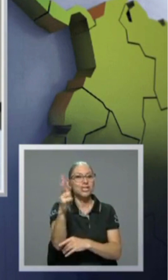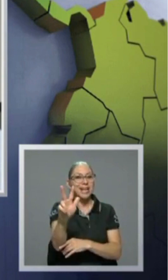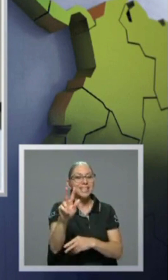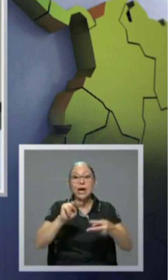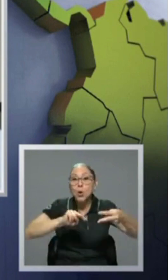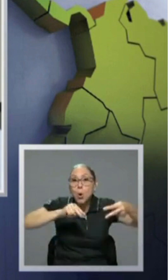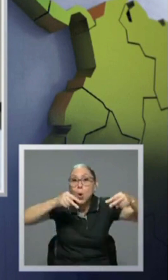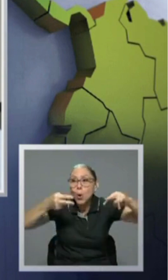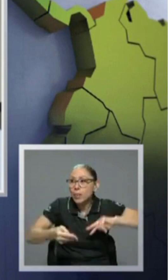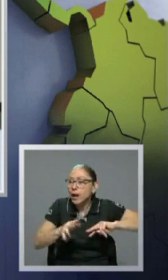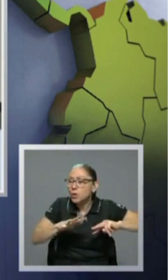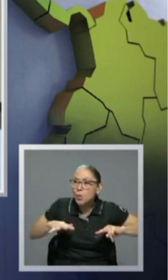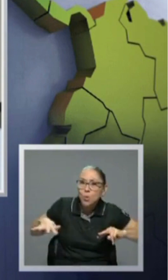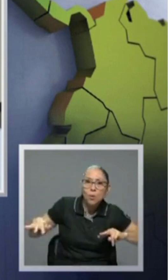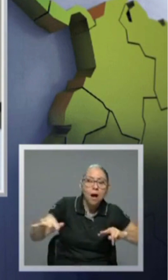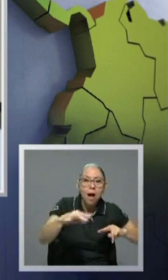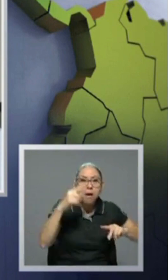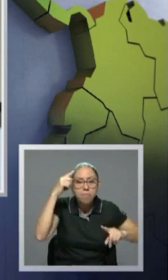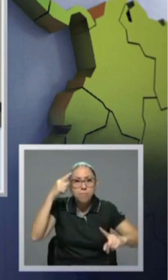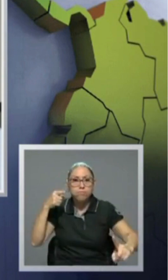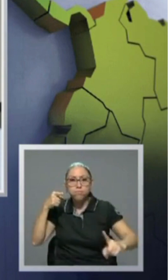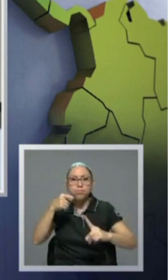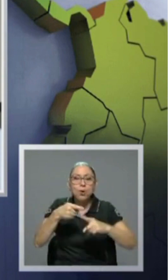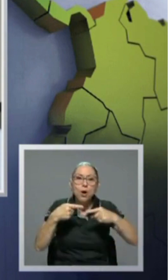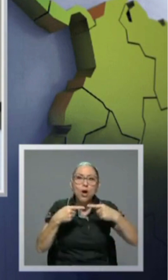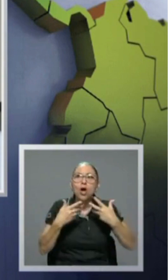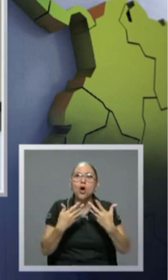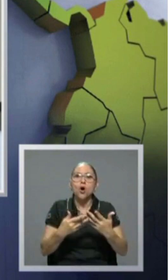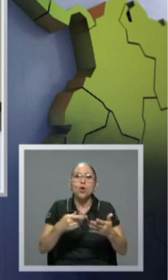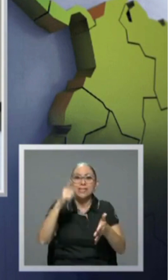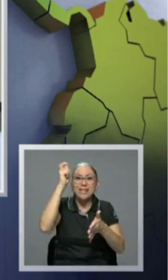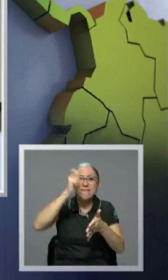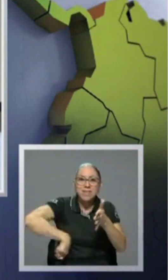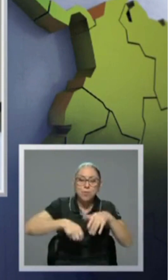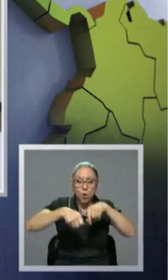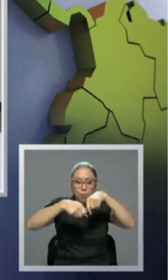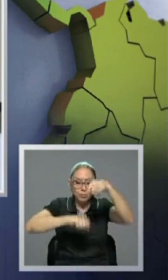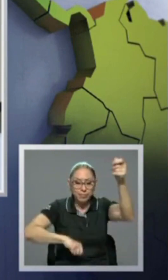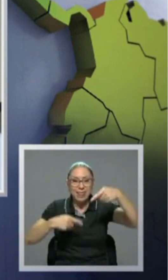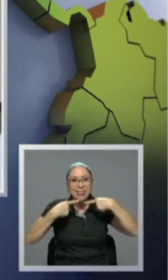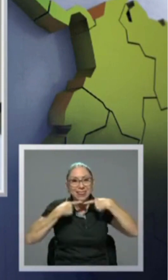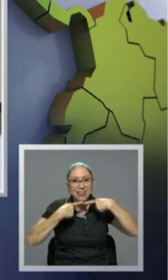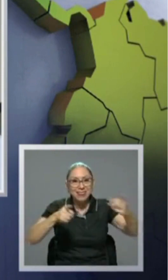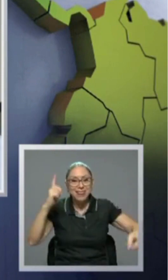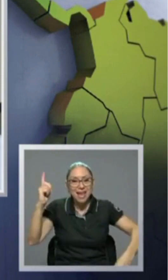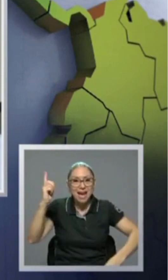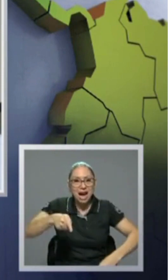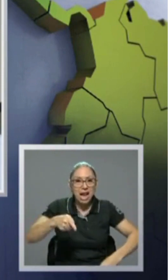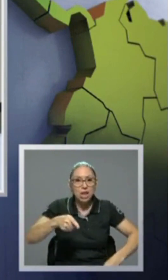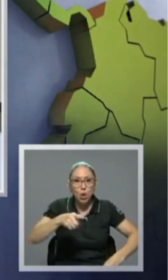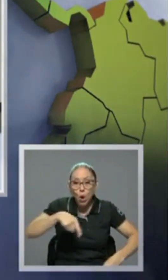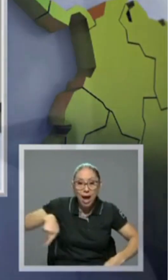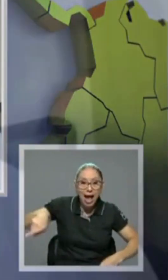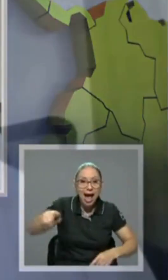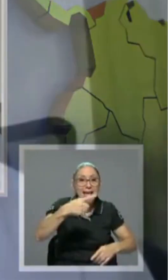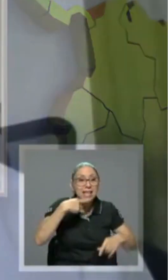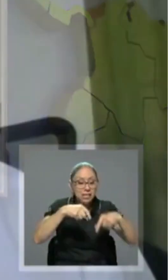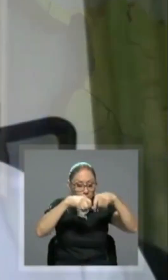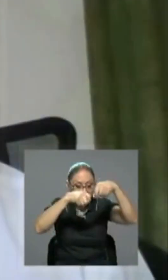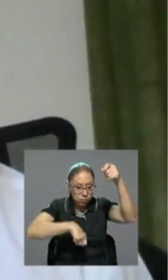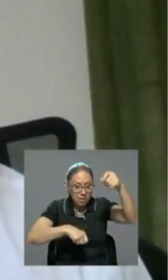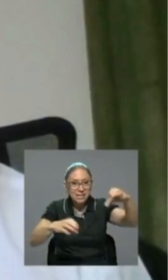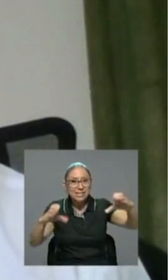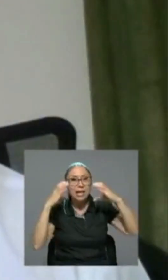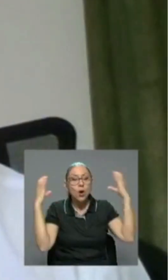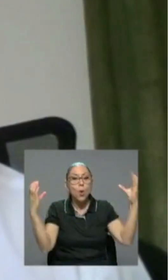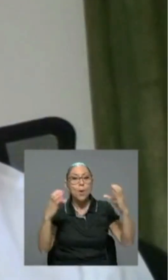se instituyó un decreto, se firmó un decreto mediante el cual se conmemoraba el